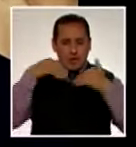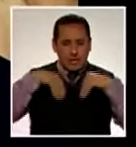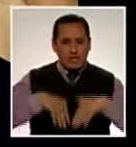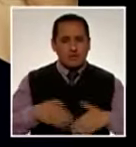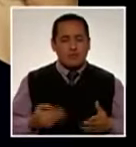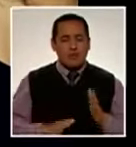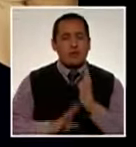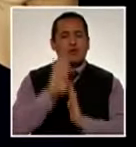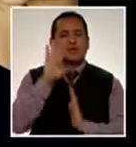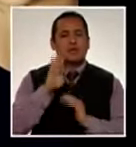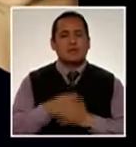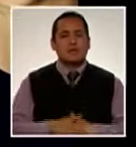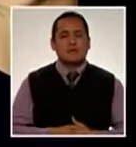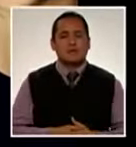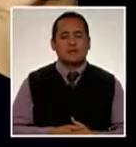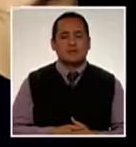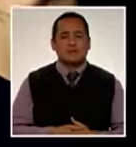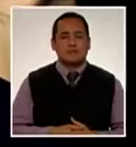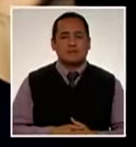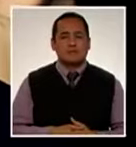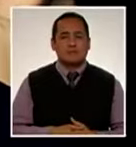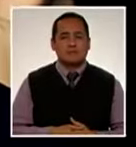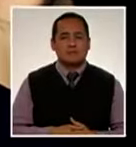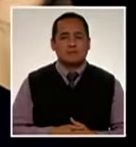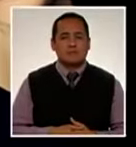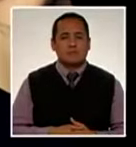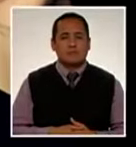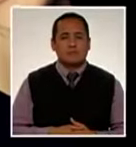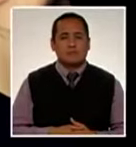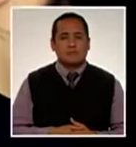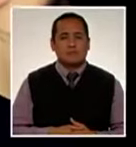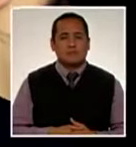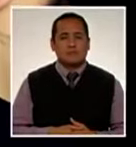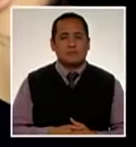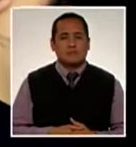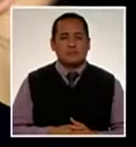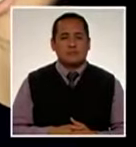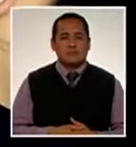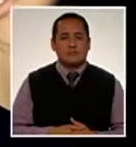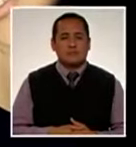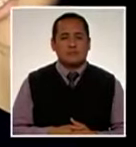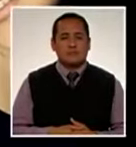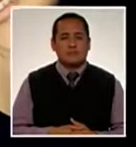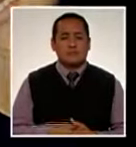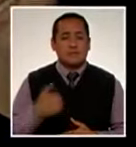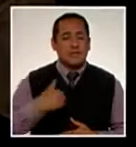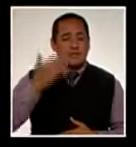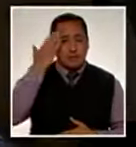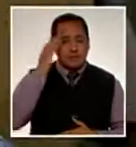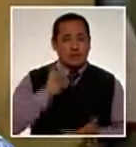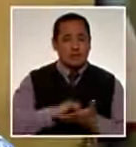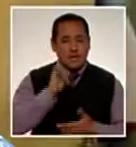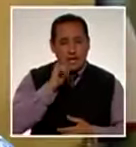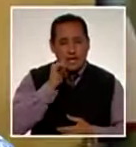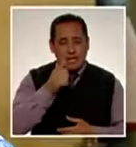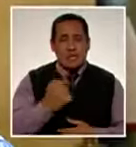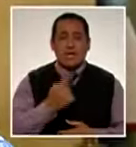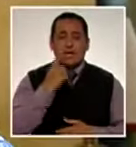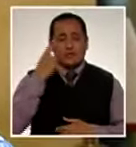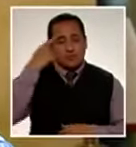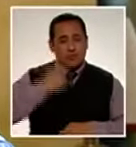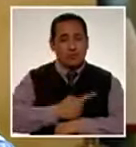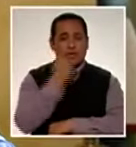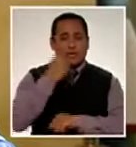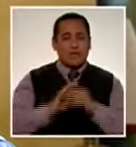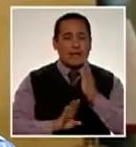¿qué tenemos dentro para salir adelante? Knowing that every day is an opportunity to grow, to learn. Sabiendo que cada día